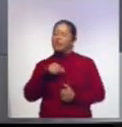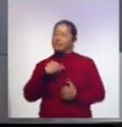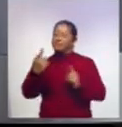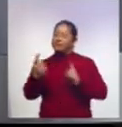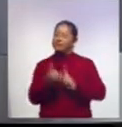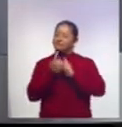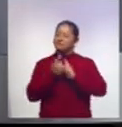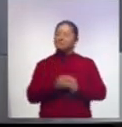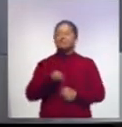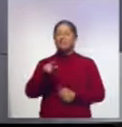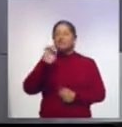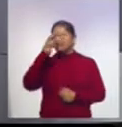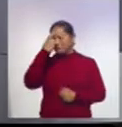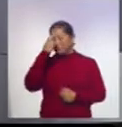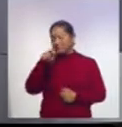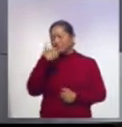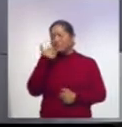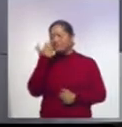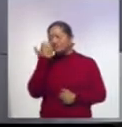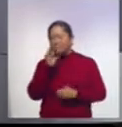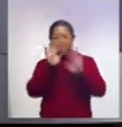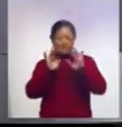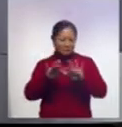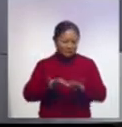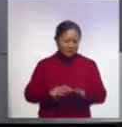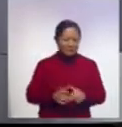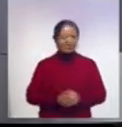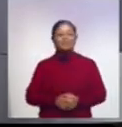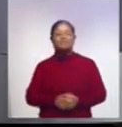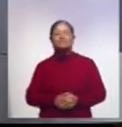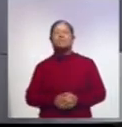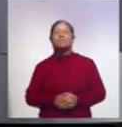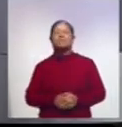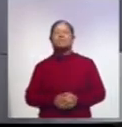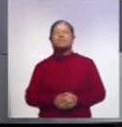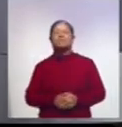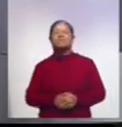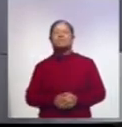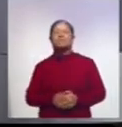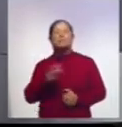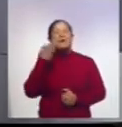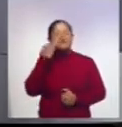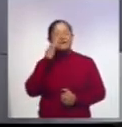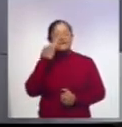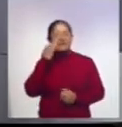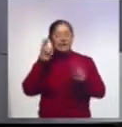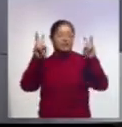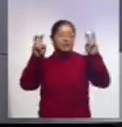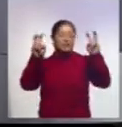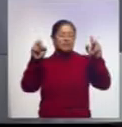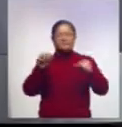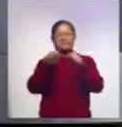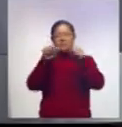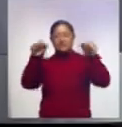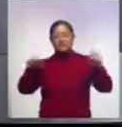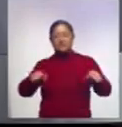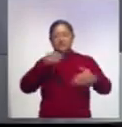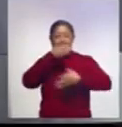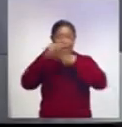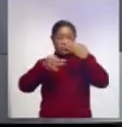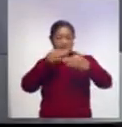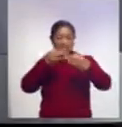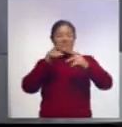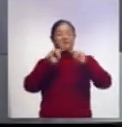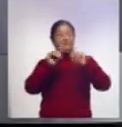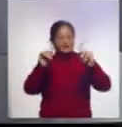Le recuerdo que si quiere mandarnos algún comentario, pongo a su disposición nuestra página en Facebook, Sistema de